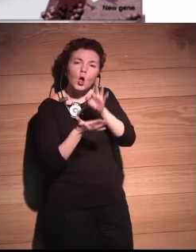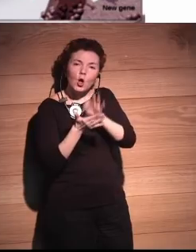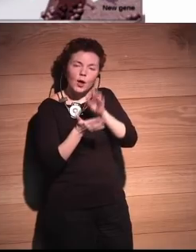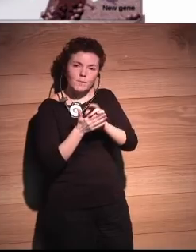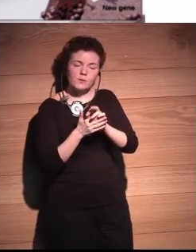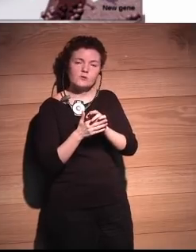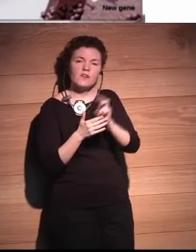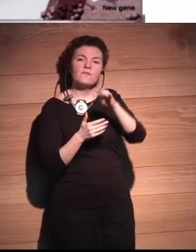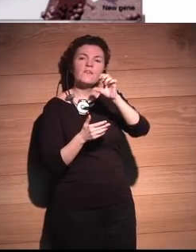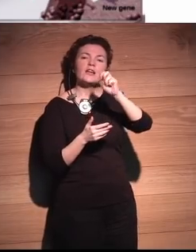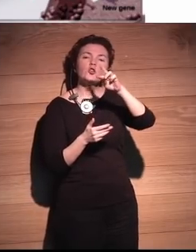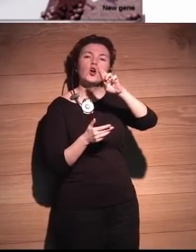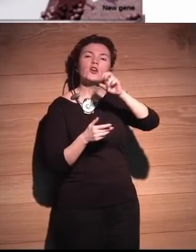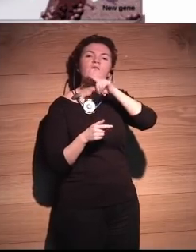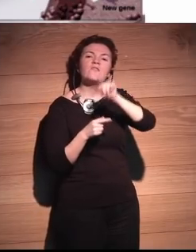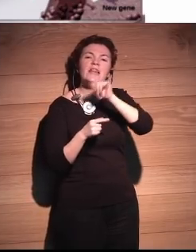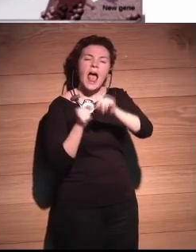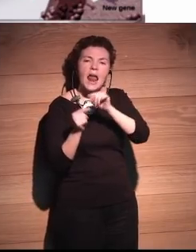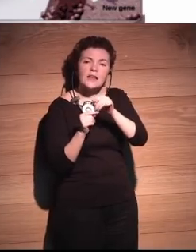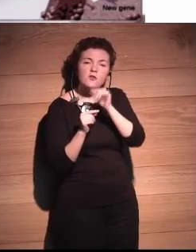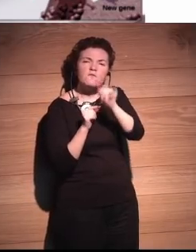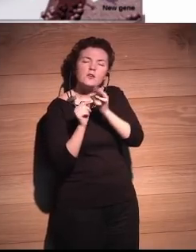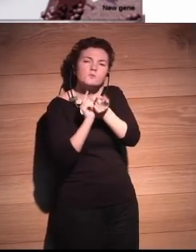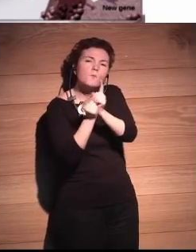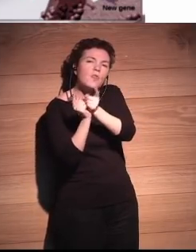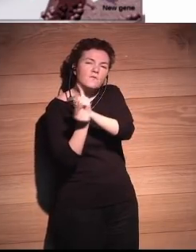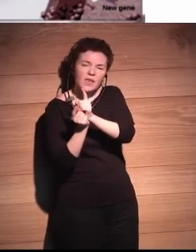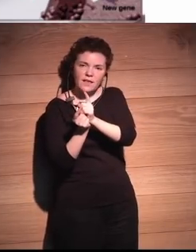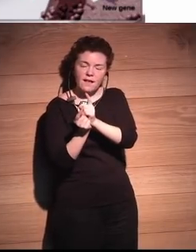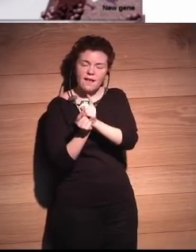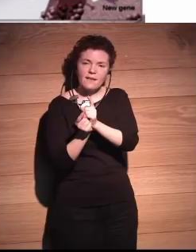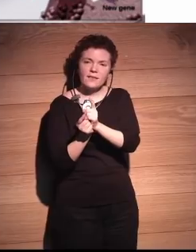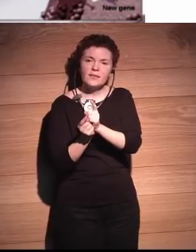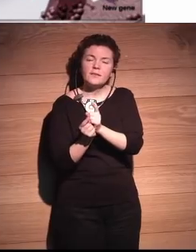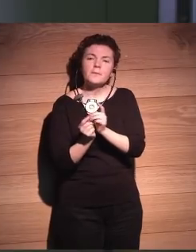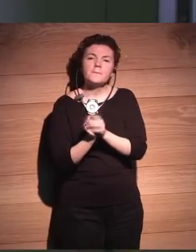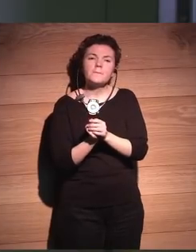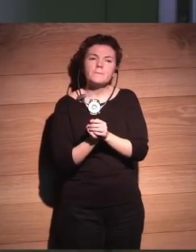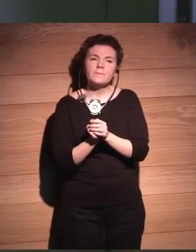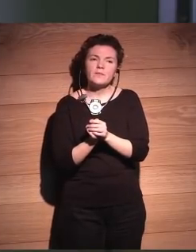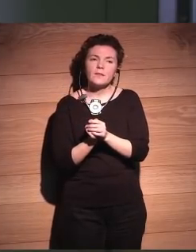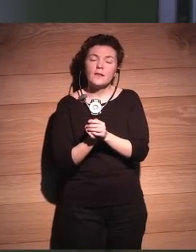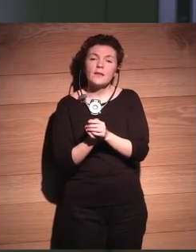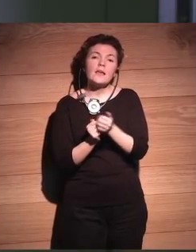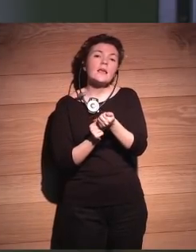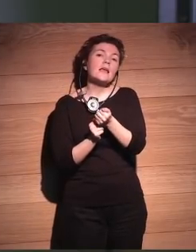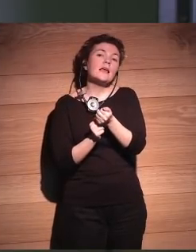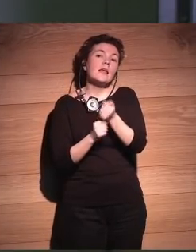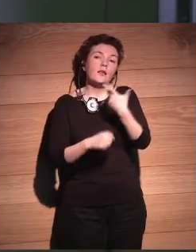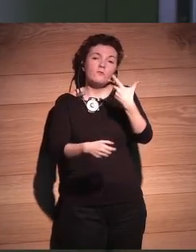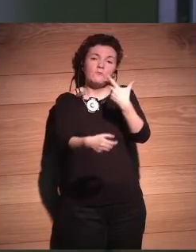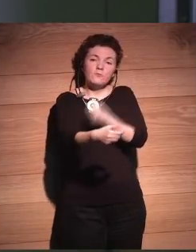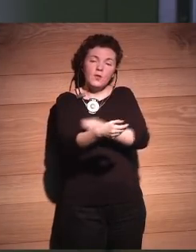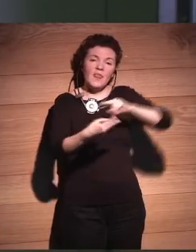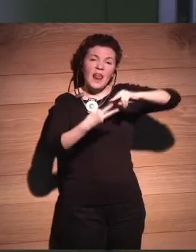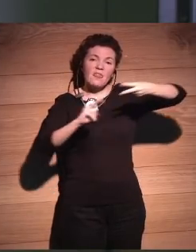vector viral o vírico, y es un virus que se modifica, básicamente, que ya no es patogénico, y lo metemos dentro